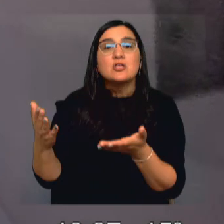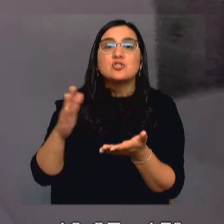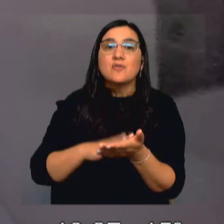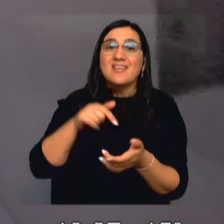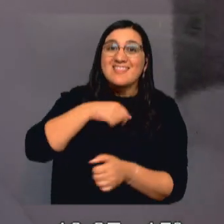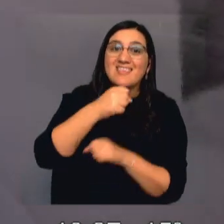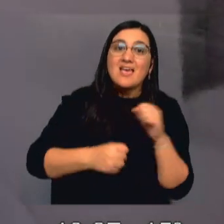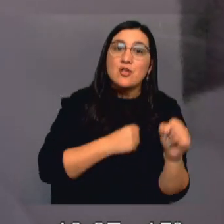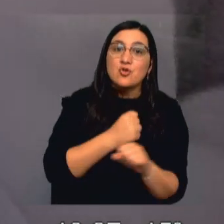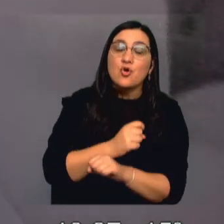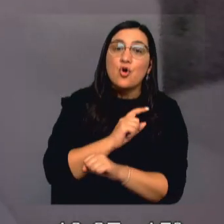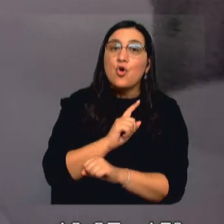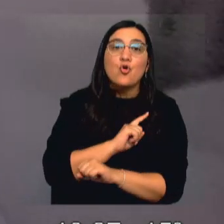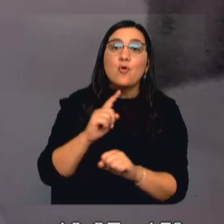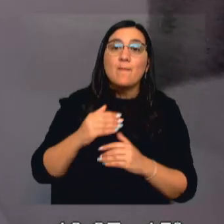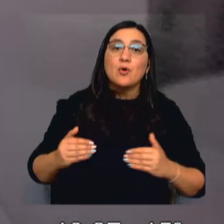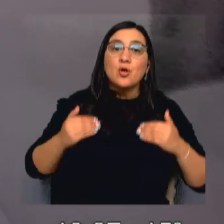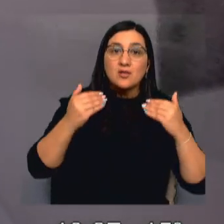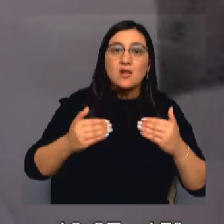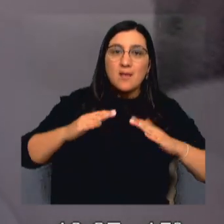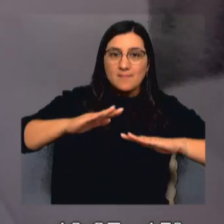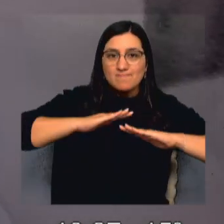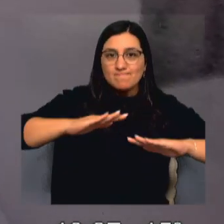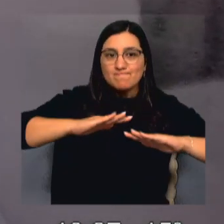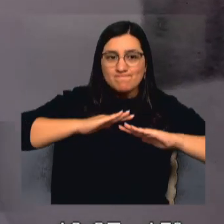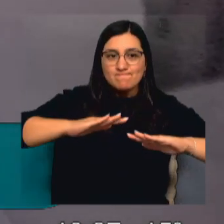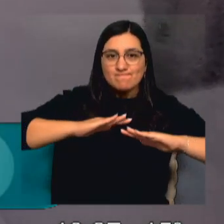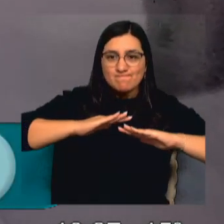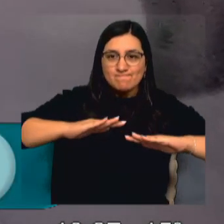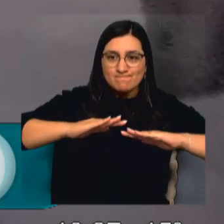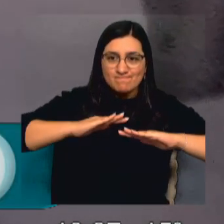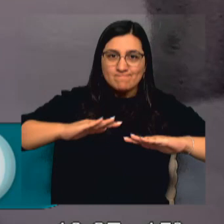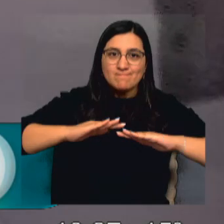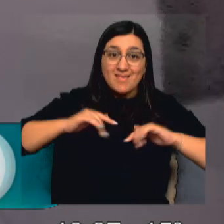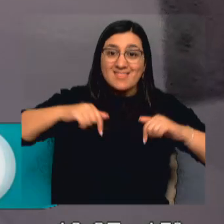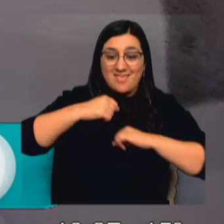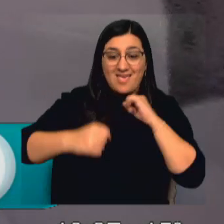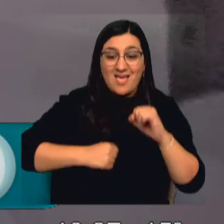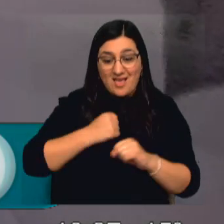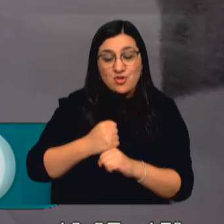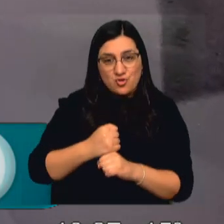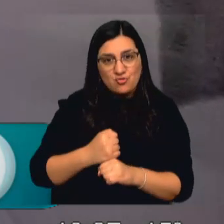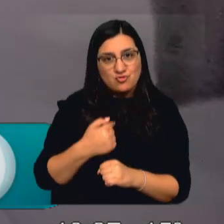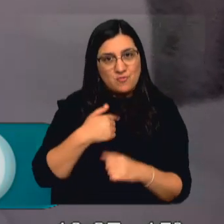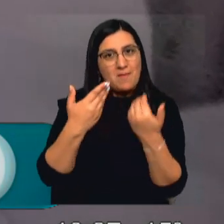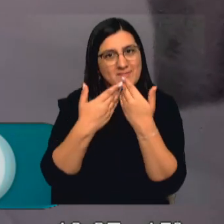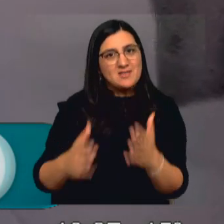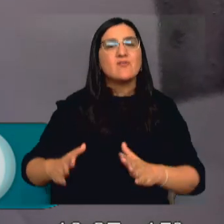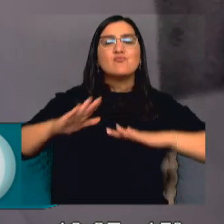este año no iba a procrastinar el tema del entrenamiento y el ejercicio físico, que este año iba a ser mi año de ser